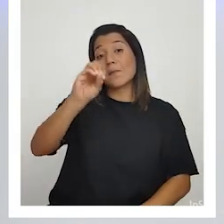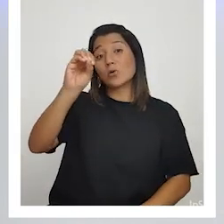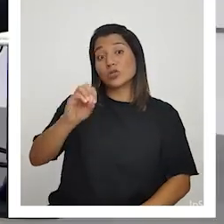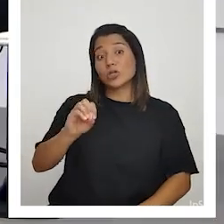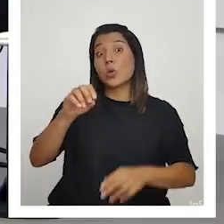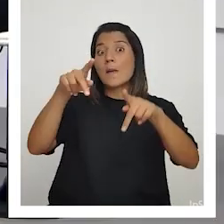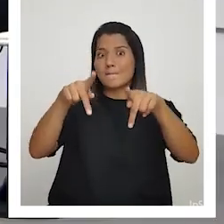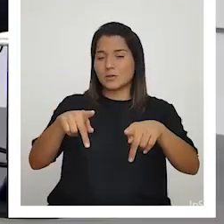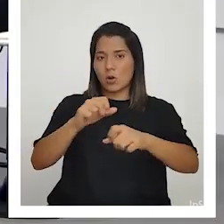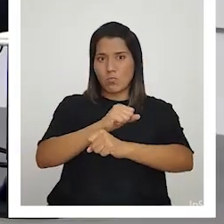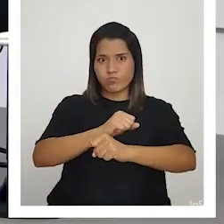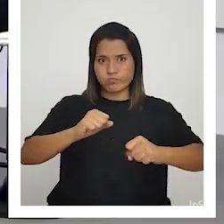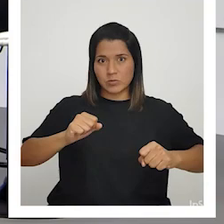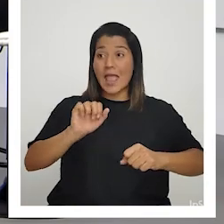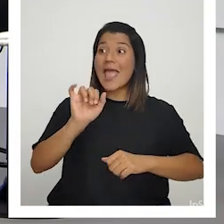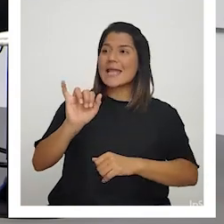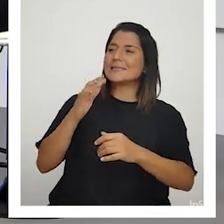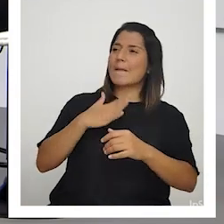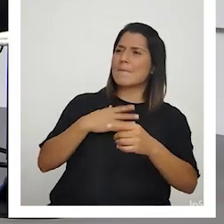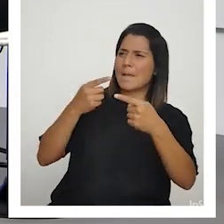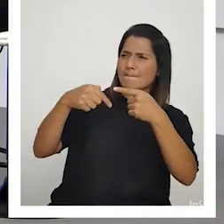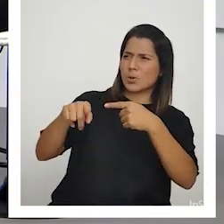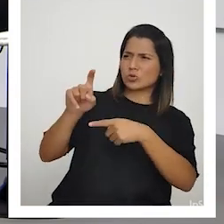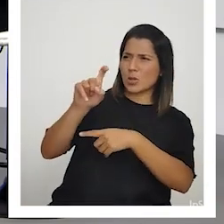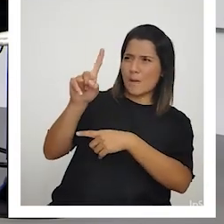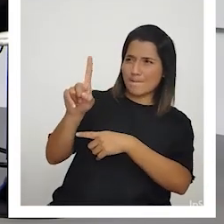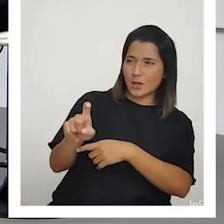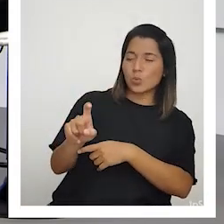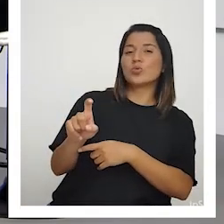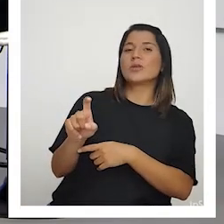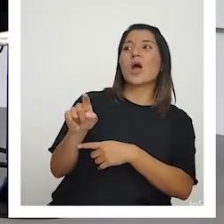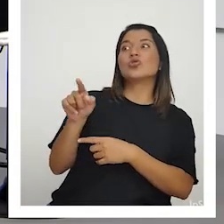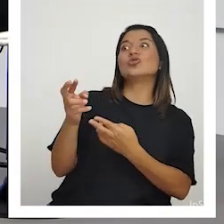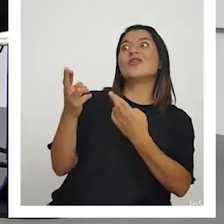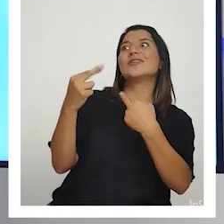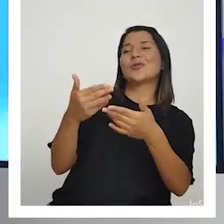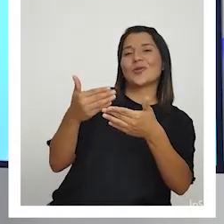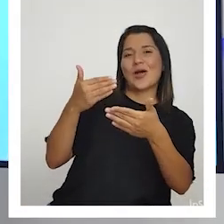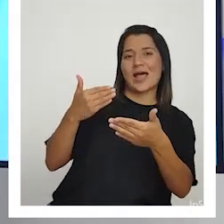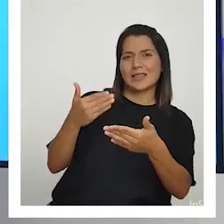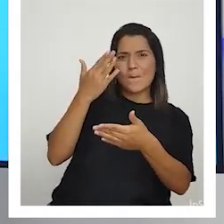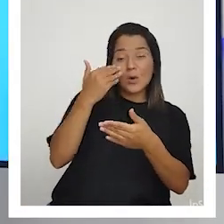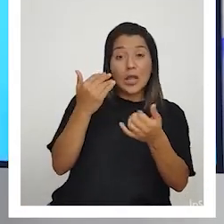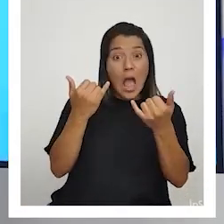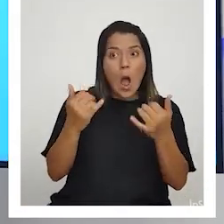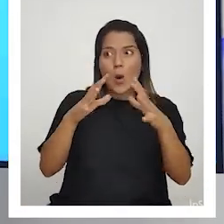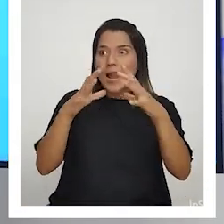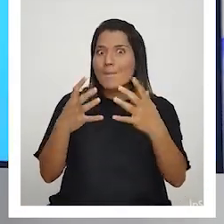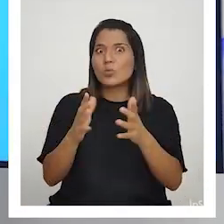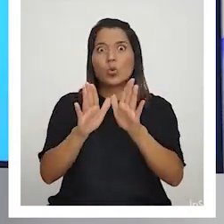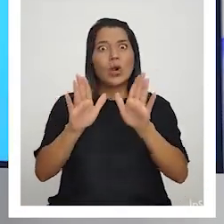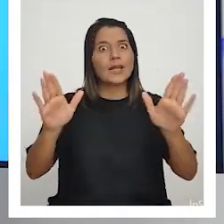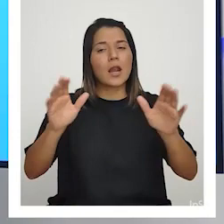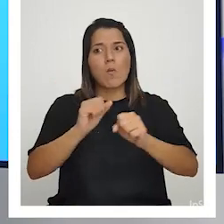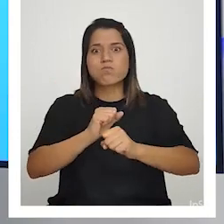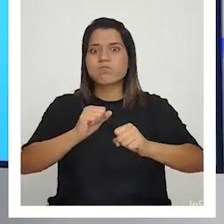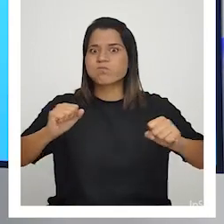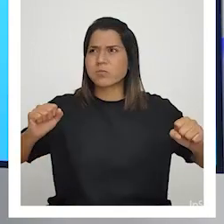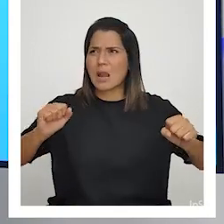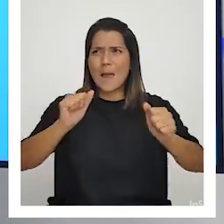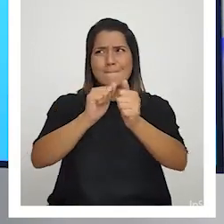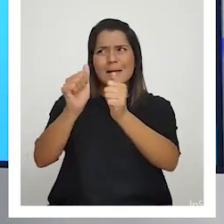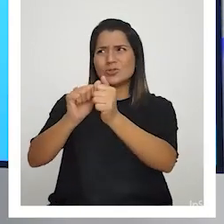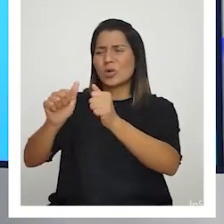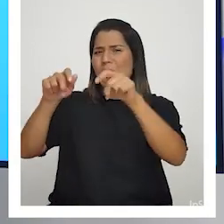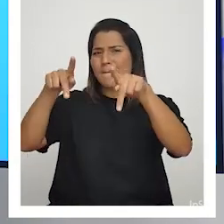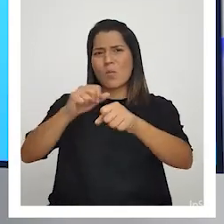ser mi siguiente pregunta, doctora, y usted se me adelantó porque el mundo en general se está engordando. Vemos cifras en Estados Unidos